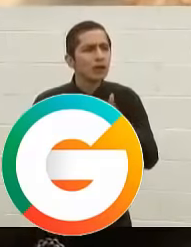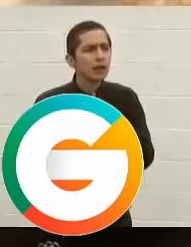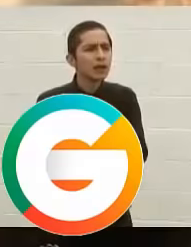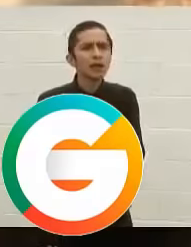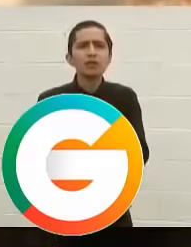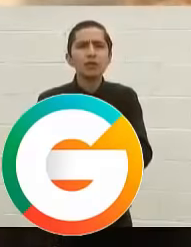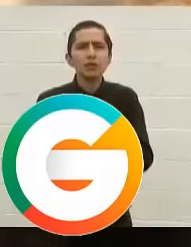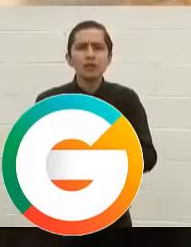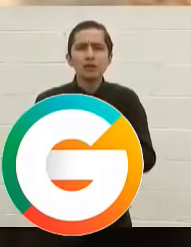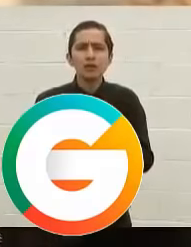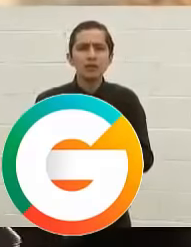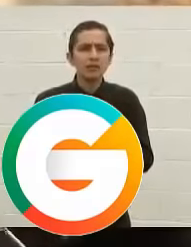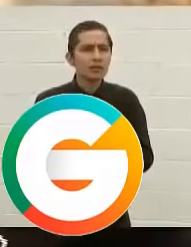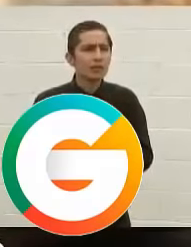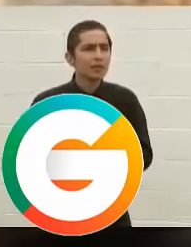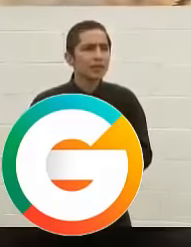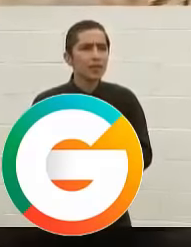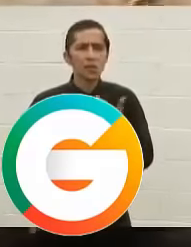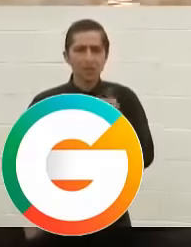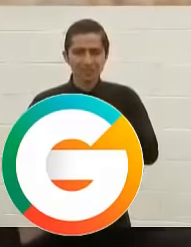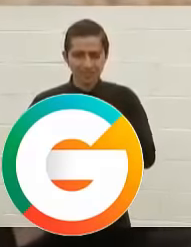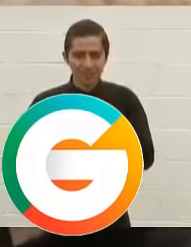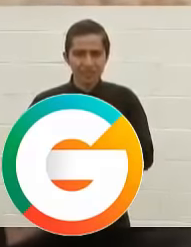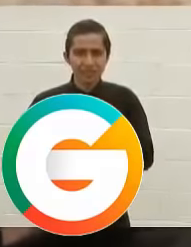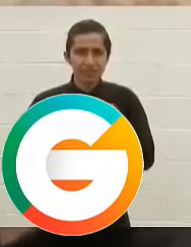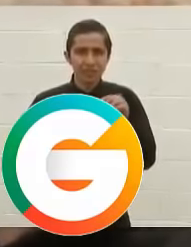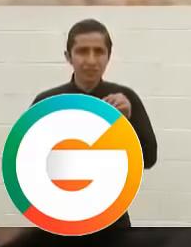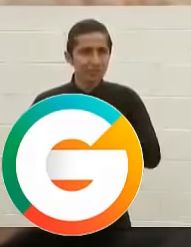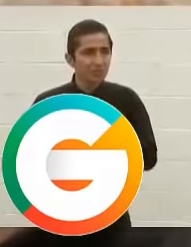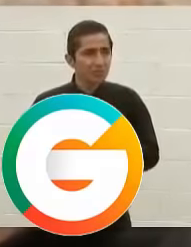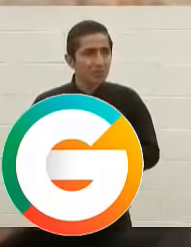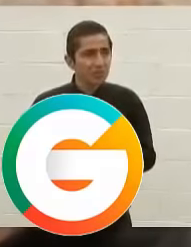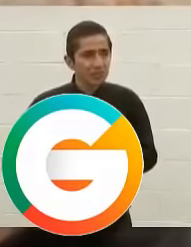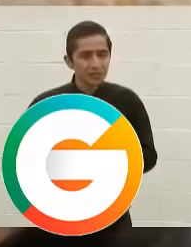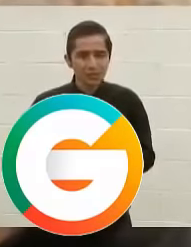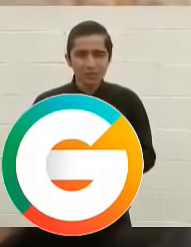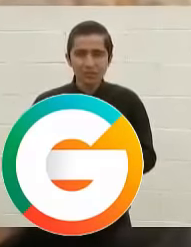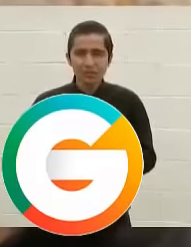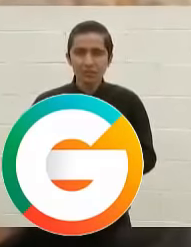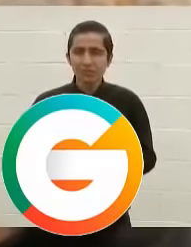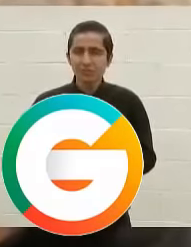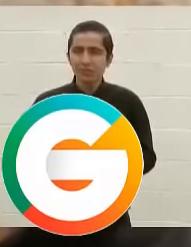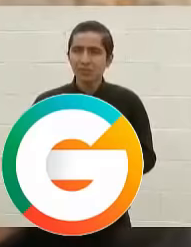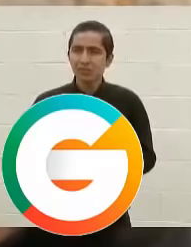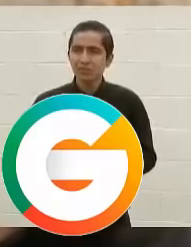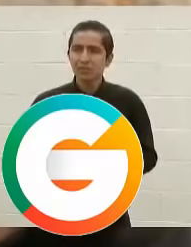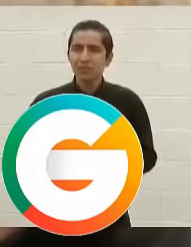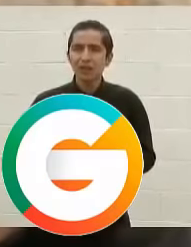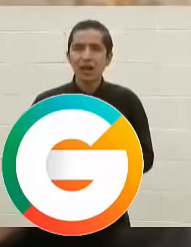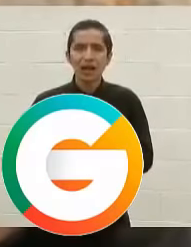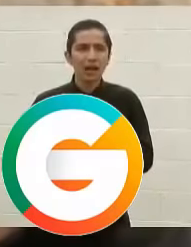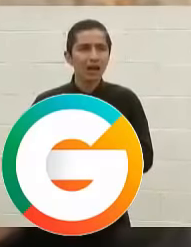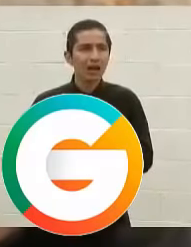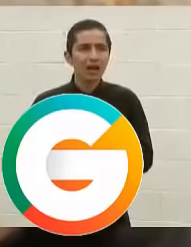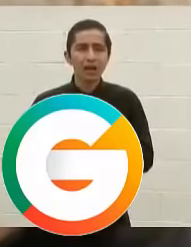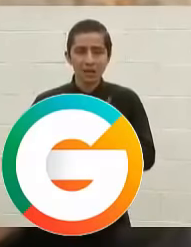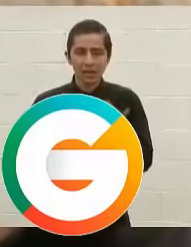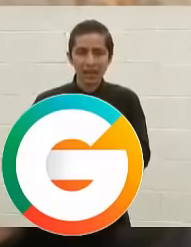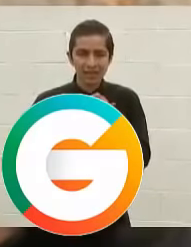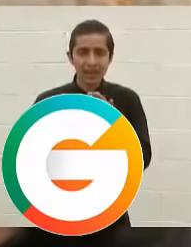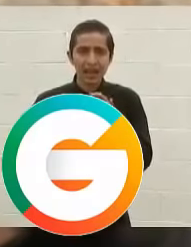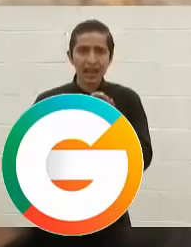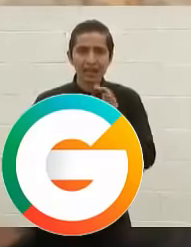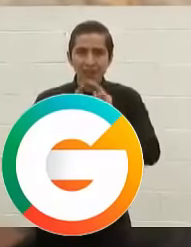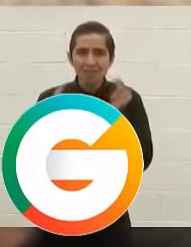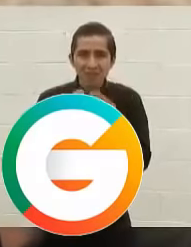de que el Centro Nacional de Inteligencia tenía información desde hace 7, 10 días que el cártel Jalisco Nueva Generación preparaba